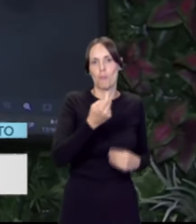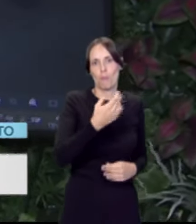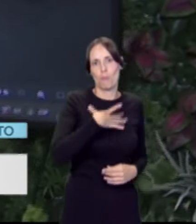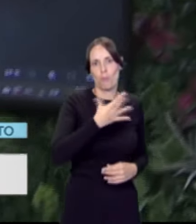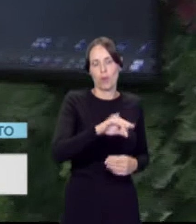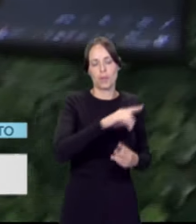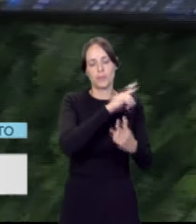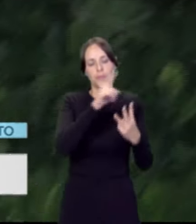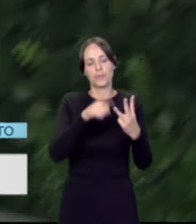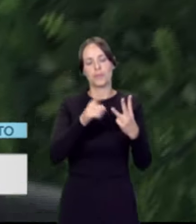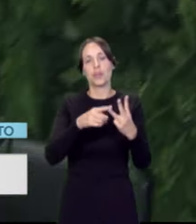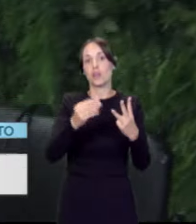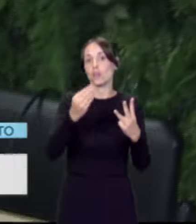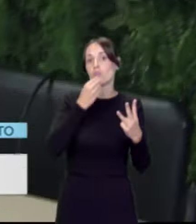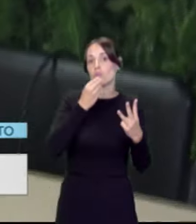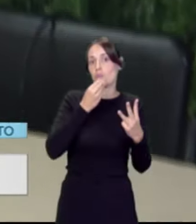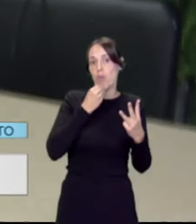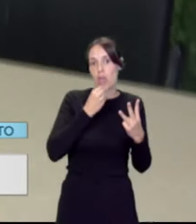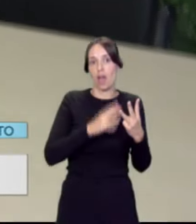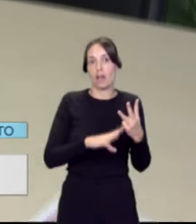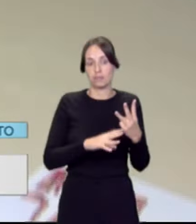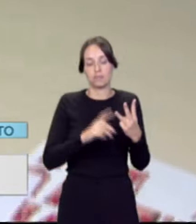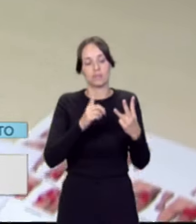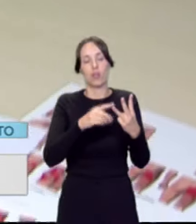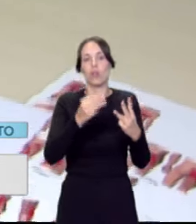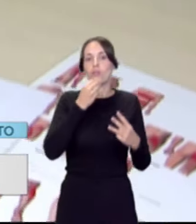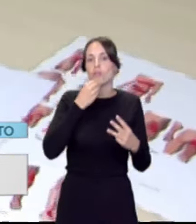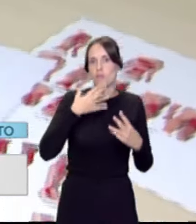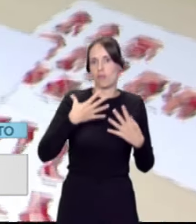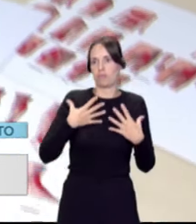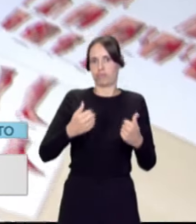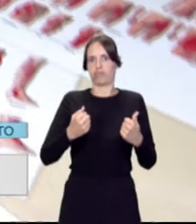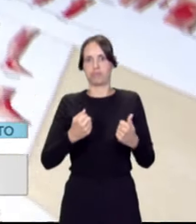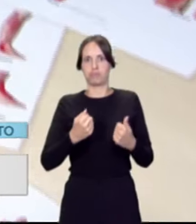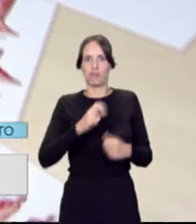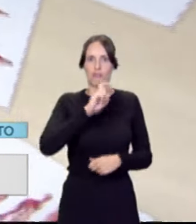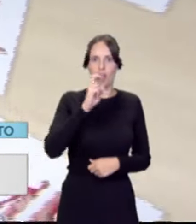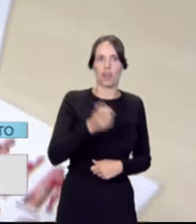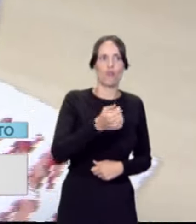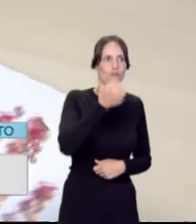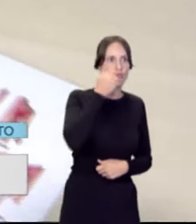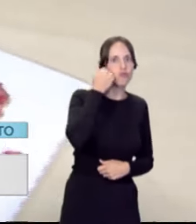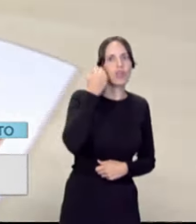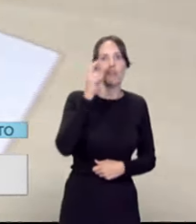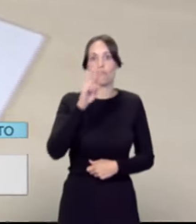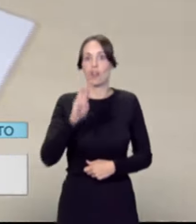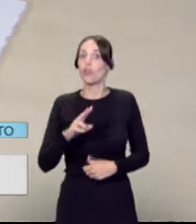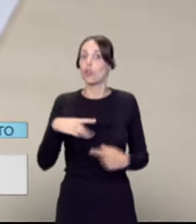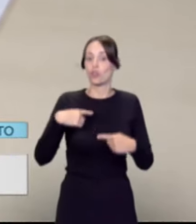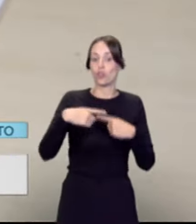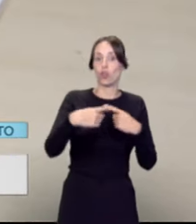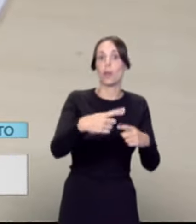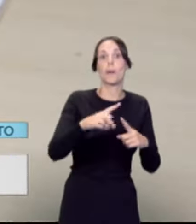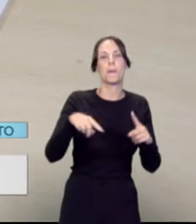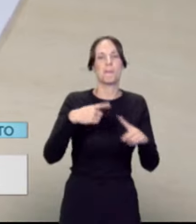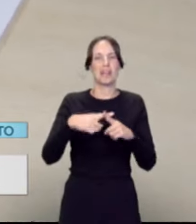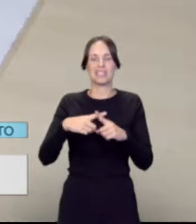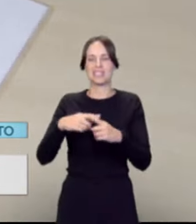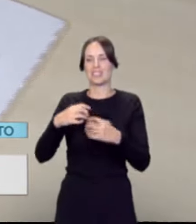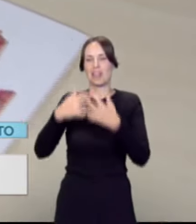importante es el elemento de la nutrición, una alimentación variada con frutas y verduras de manera diaria y evitando los procesados y